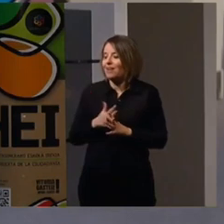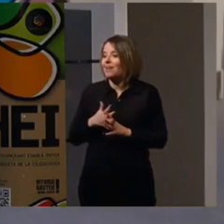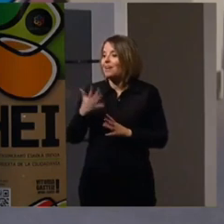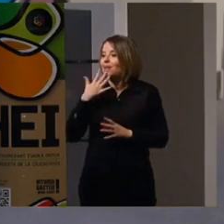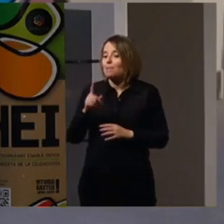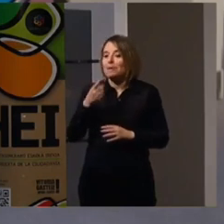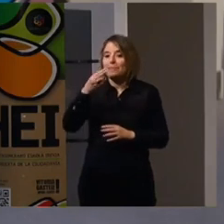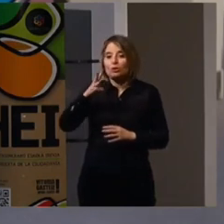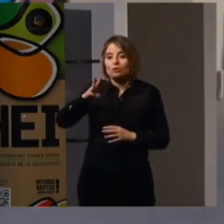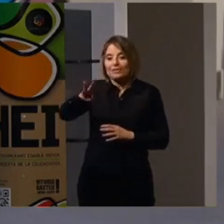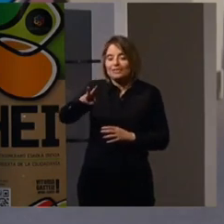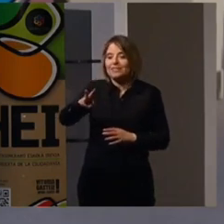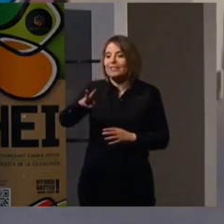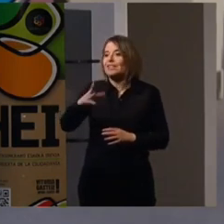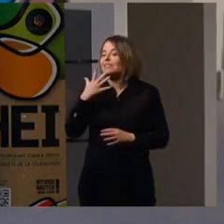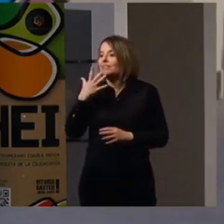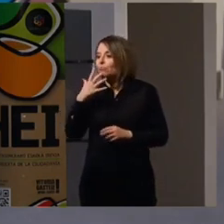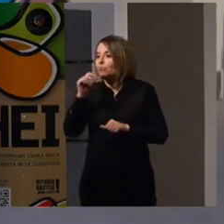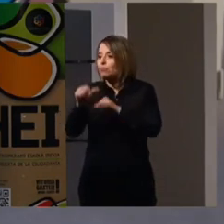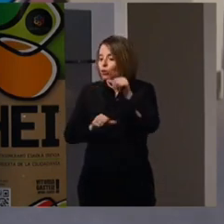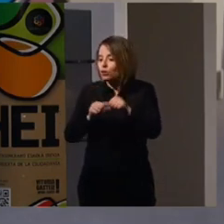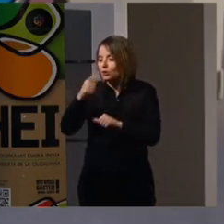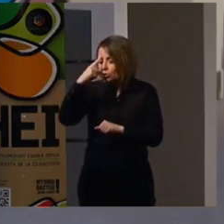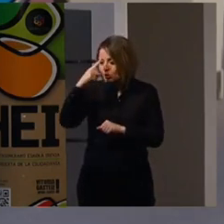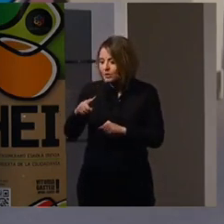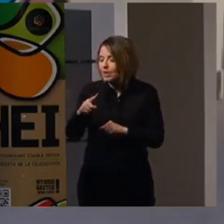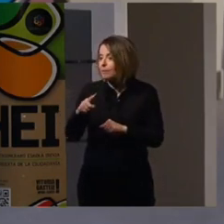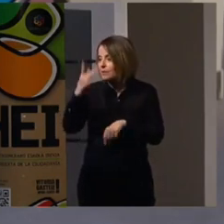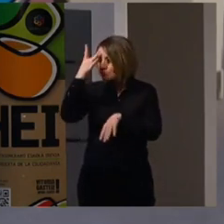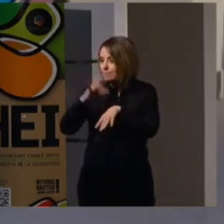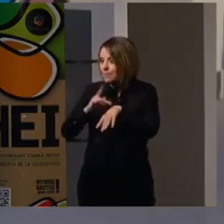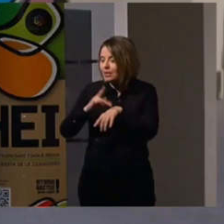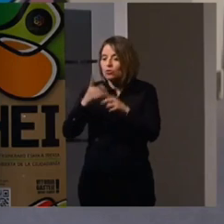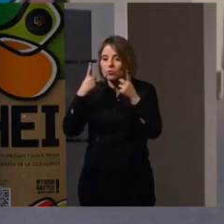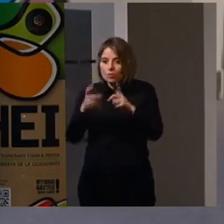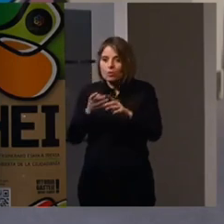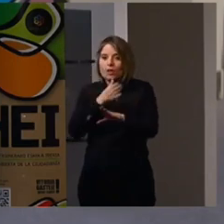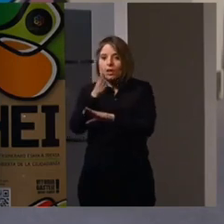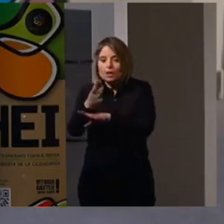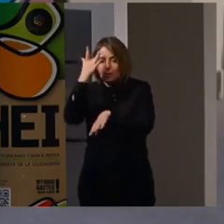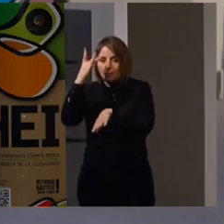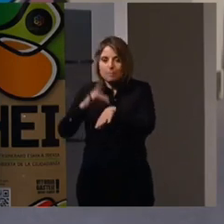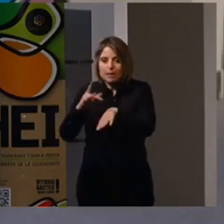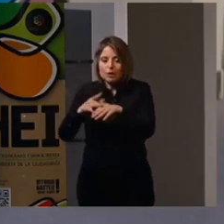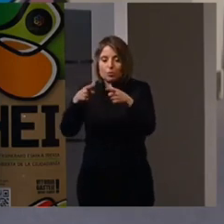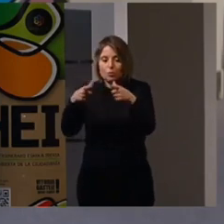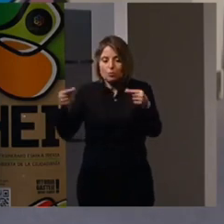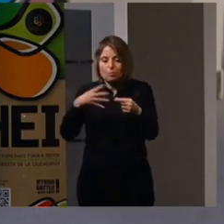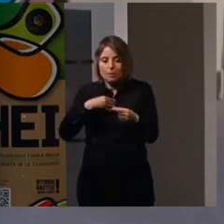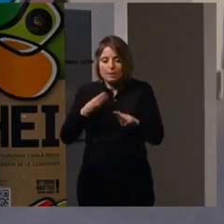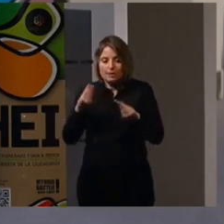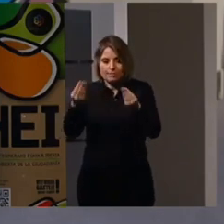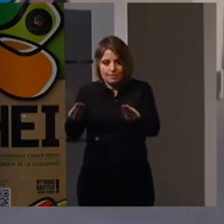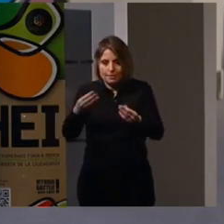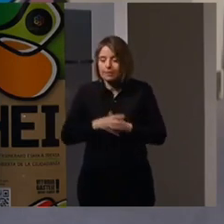sí. Si los primeros tres días que faltas al trabajo, sí es un proceso que tú sabes que no necesitas atención médica, pues que no tengas que ir al médico para que te den